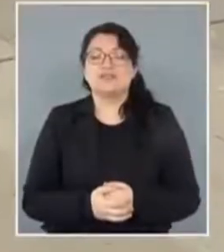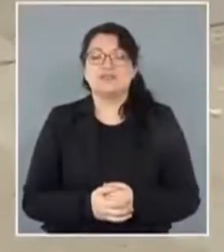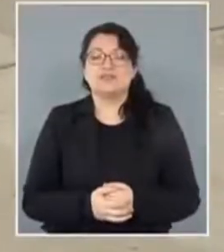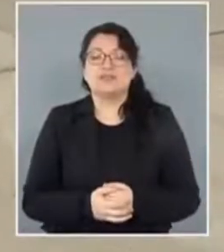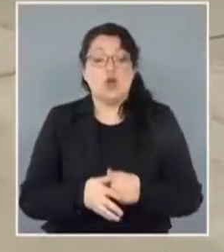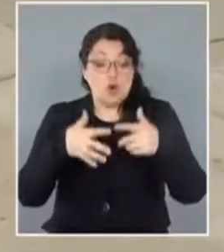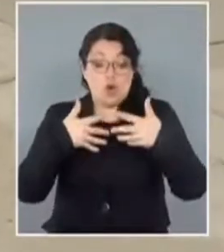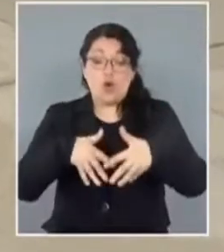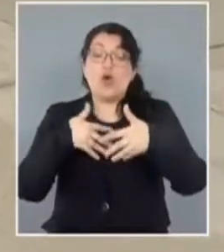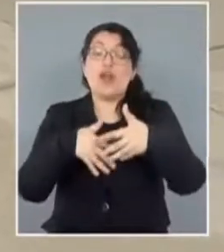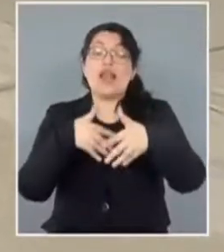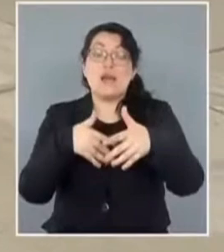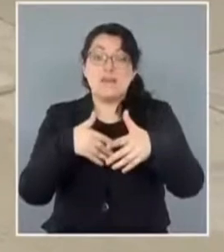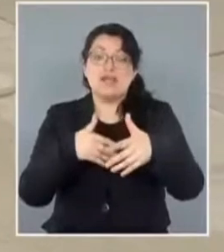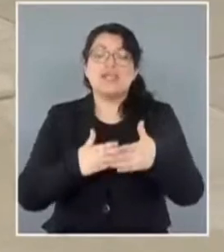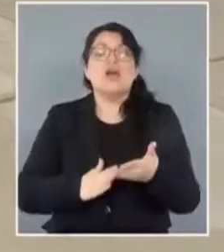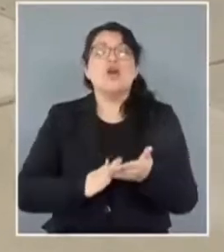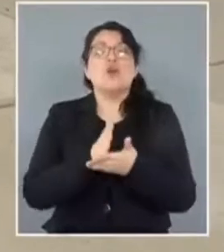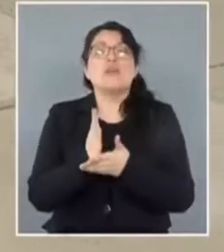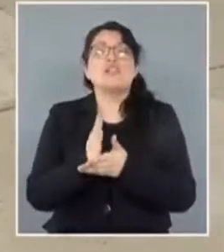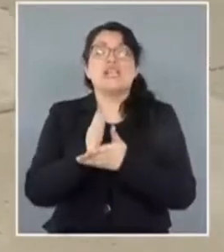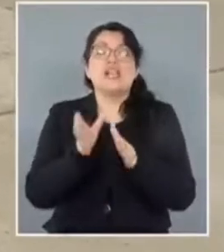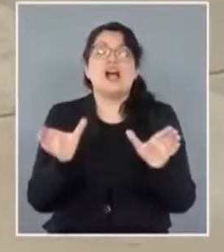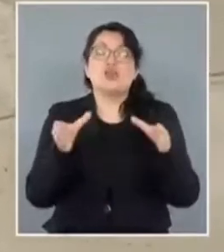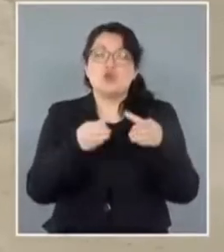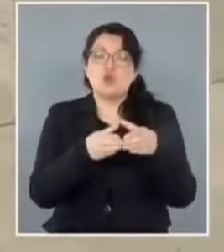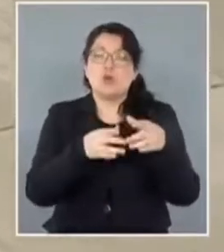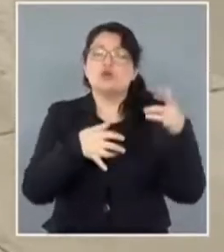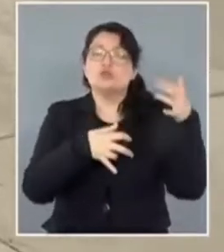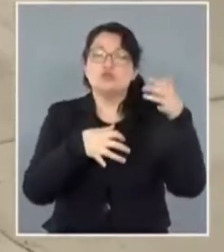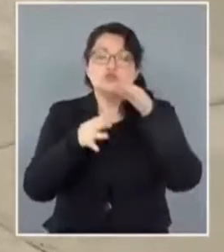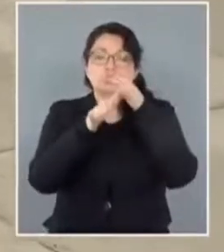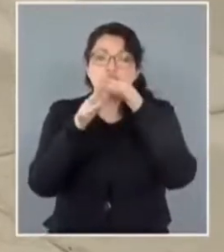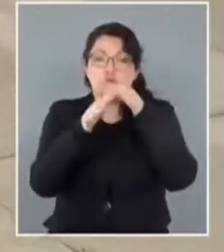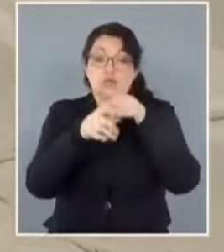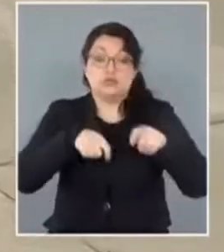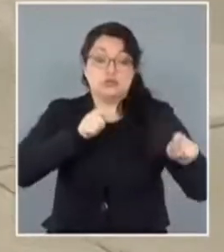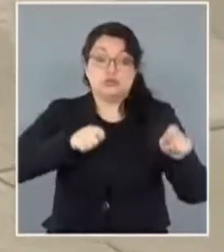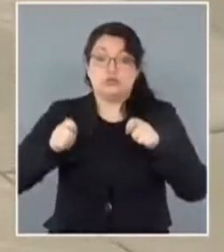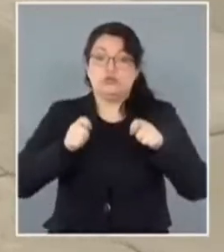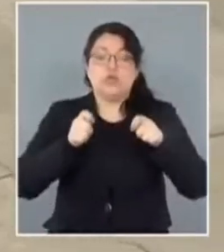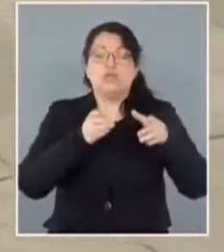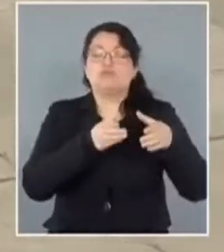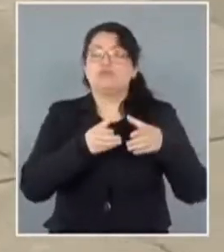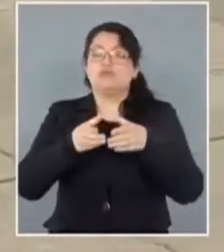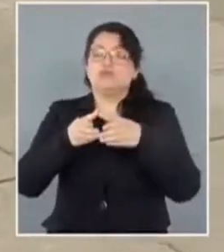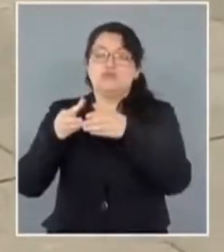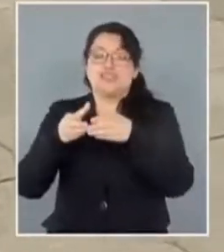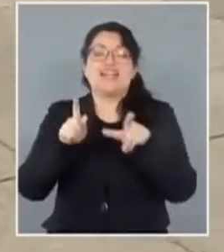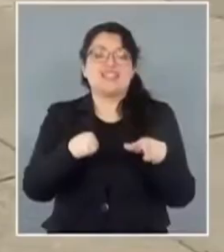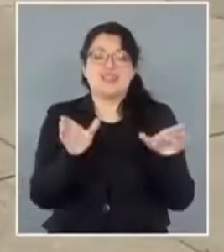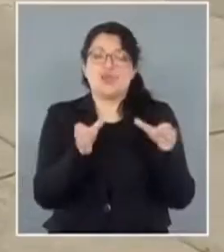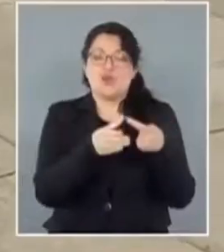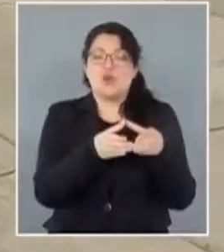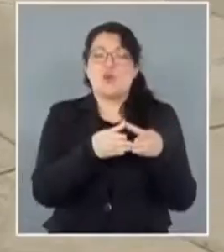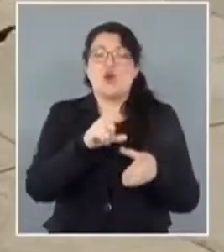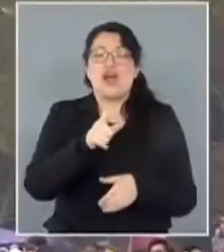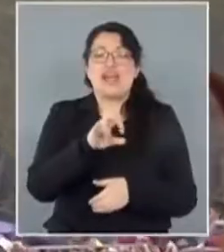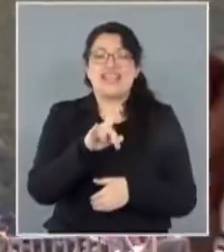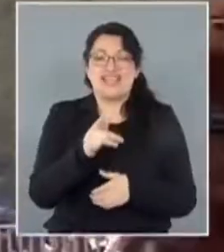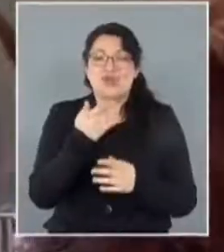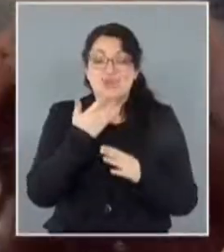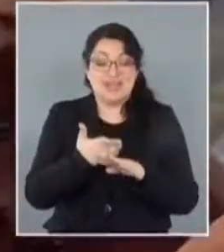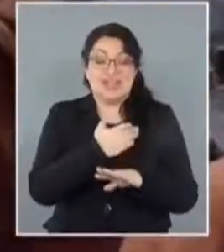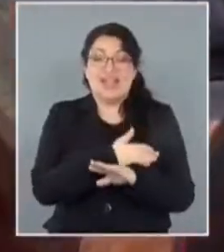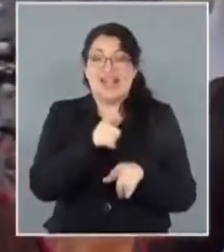Con la marcha presentación inicia el desencajonamiento de la banda de clarines e instrumental montada del Regimiento Granadero, quienes emulando